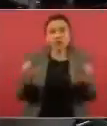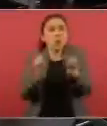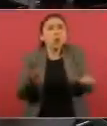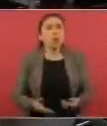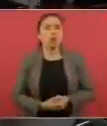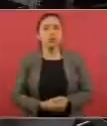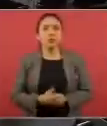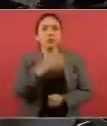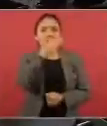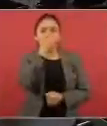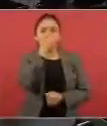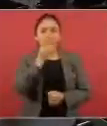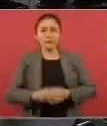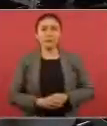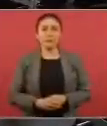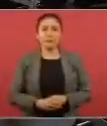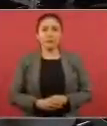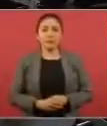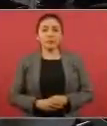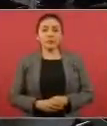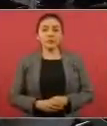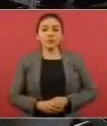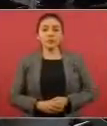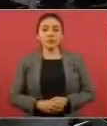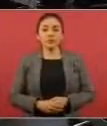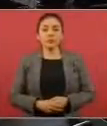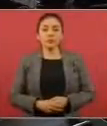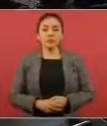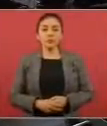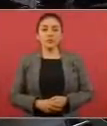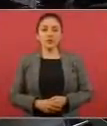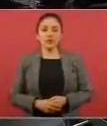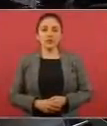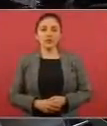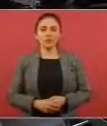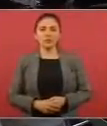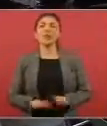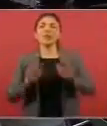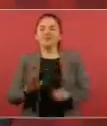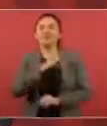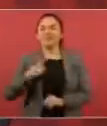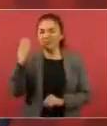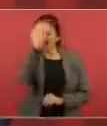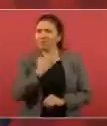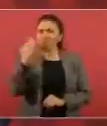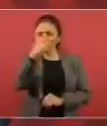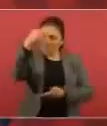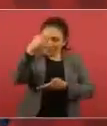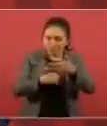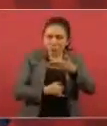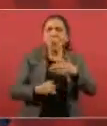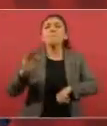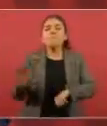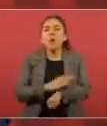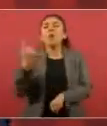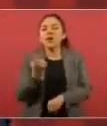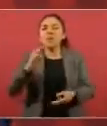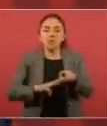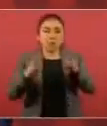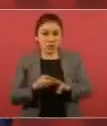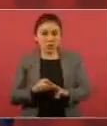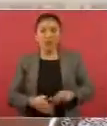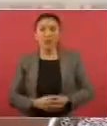Mire, hay que ver las cosas en el fondo, las causas. Y aunque